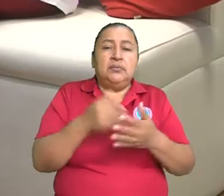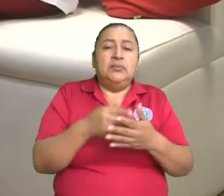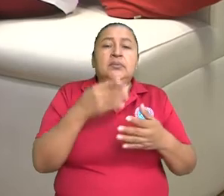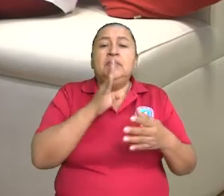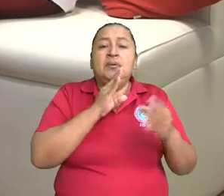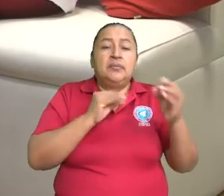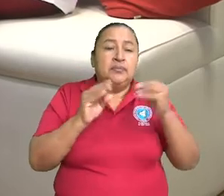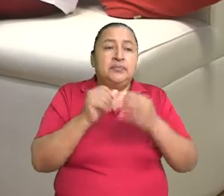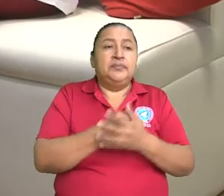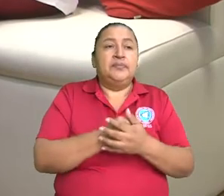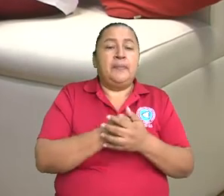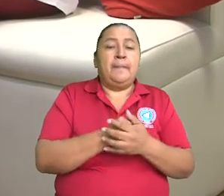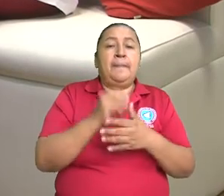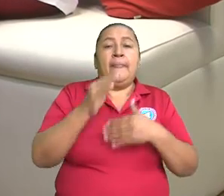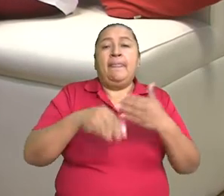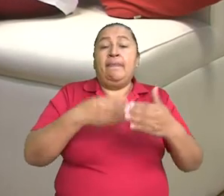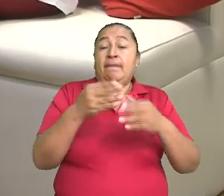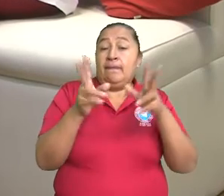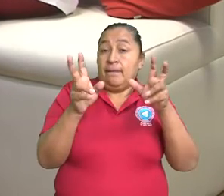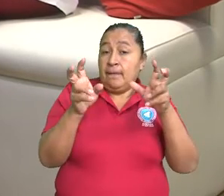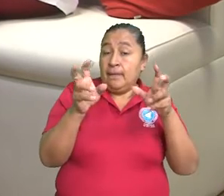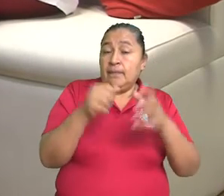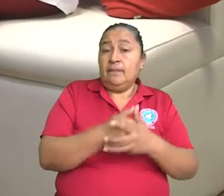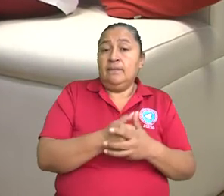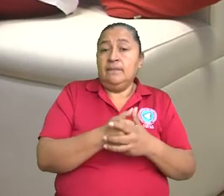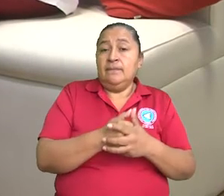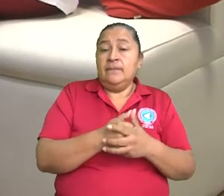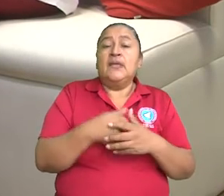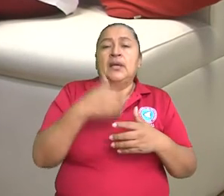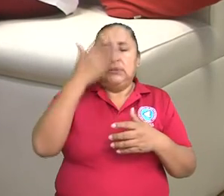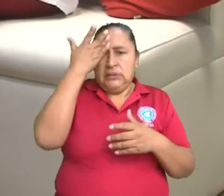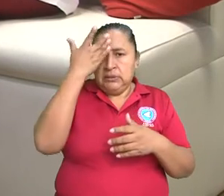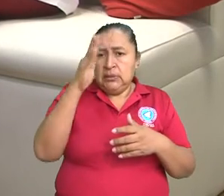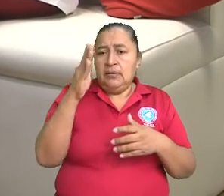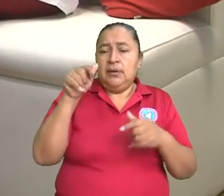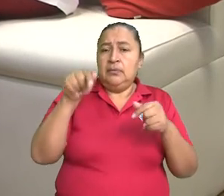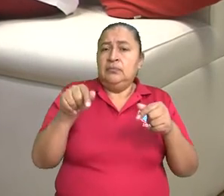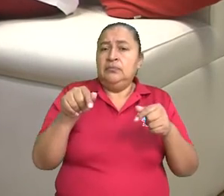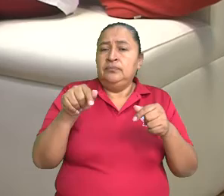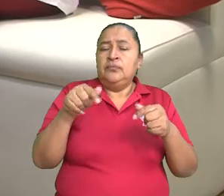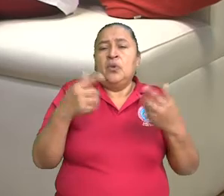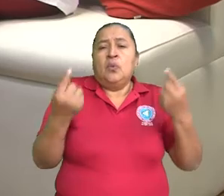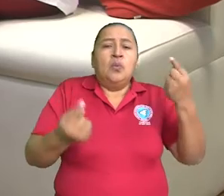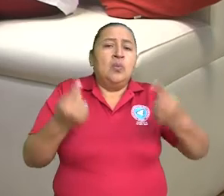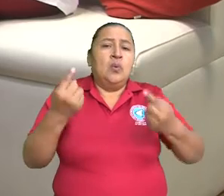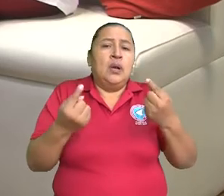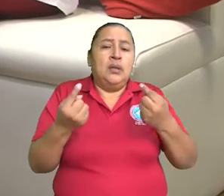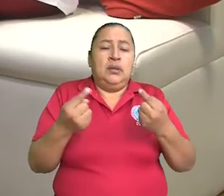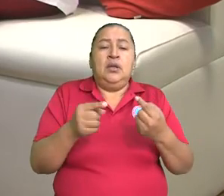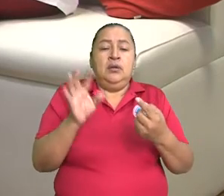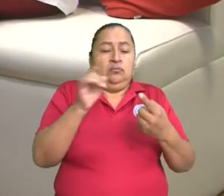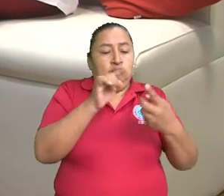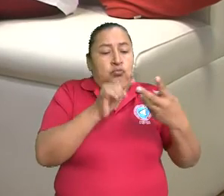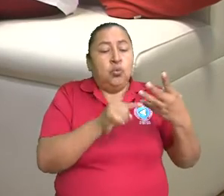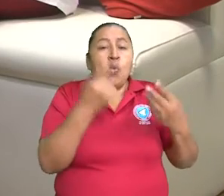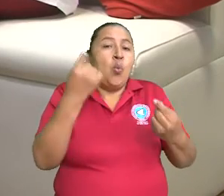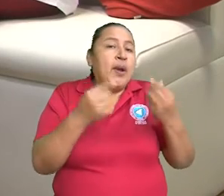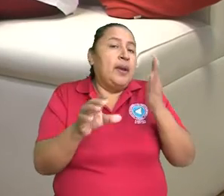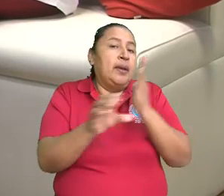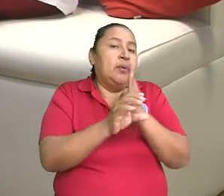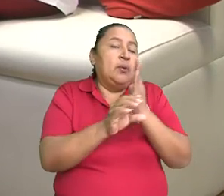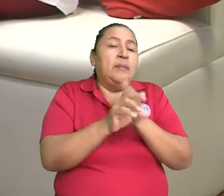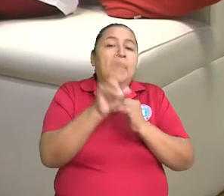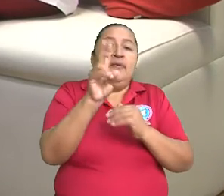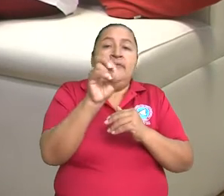estábamos hablando de eso. Claro. Siguiendo con el tema, ya sabiendo qué tipo de cepa del virus son las causantes de